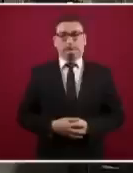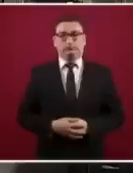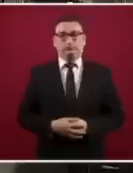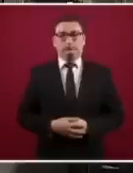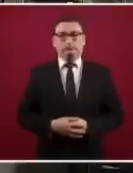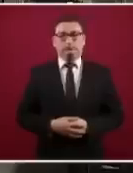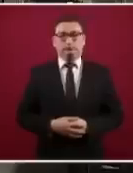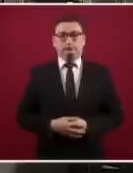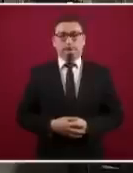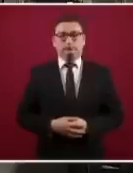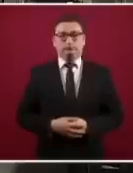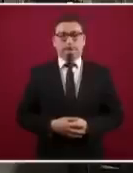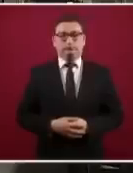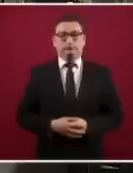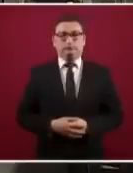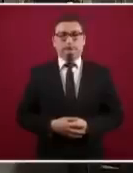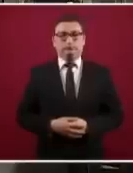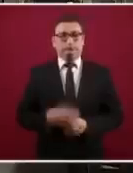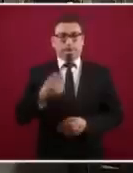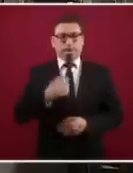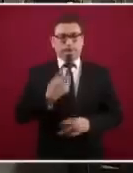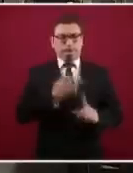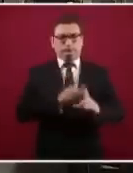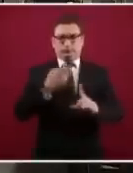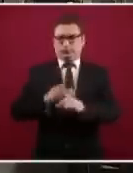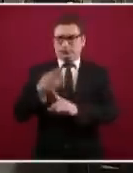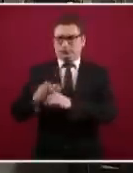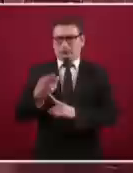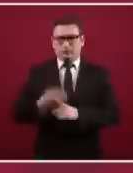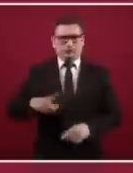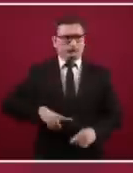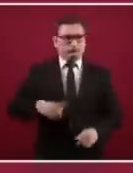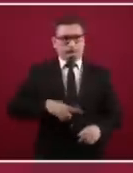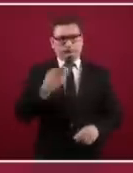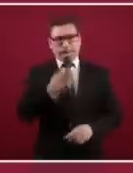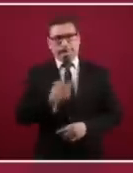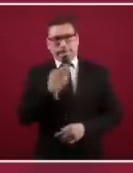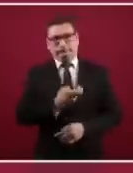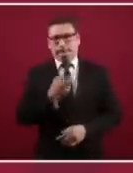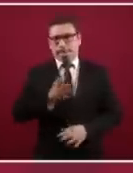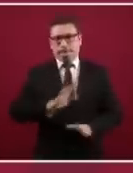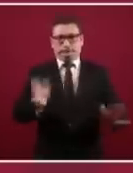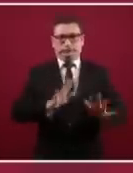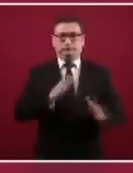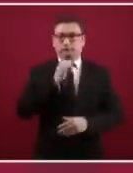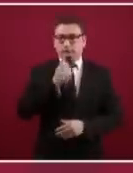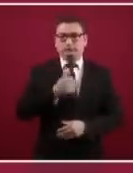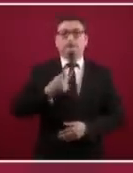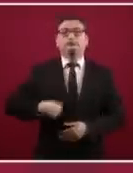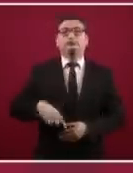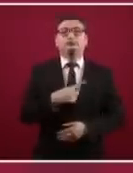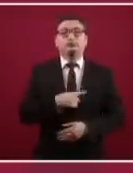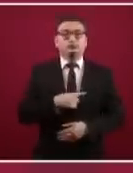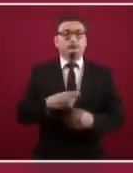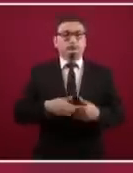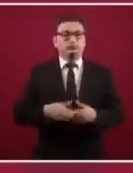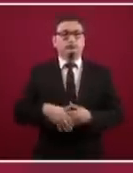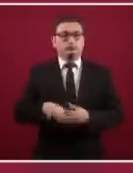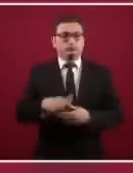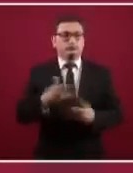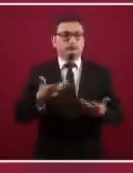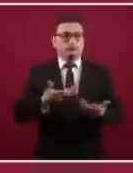No quiero acusar a ningún gobierno sobre este tema. Nosotros nos va a